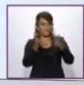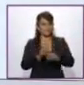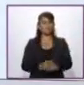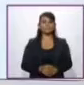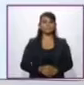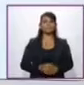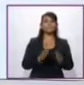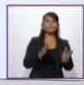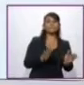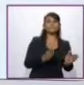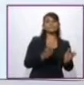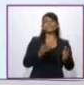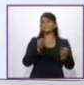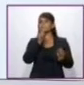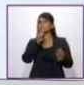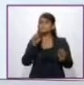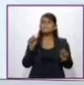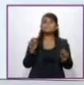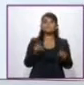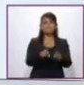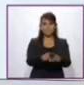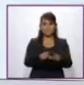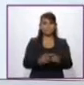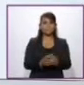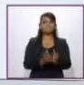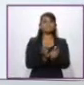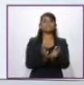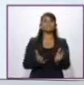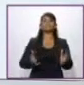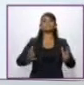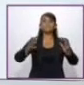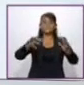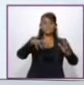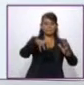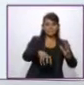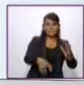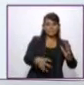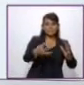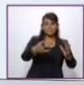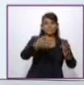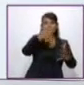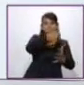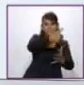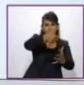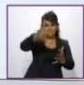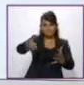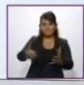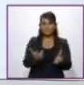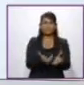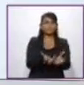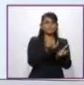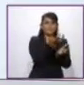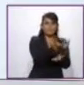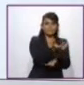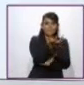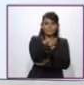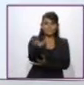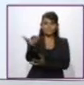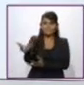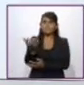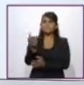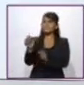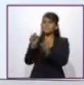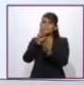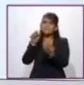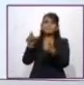Seguimos con la dinámica. Esta urna va a ir a cada uno de los lugares, a cada uno de los candidatos y candidatas, y les pediremos exactamente lo